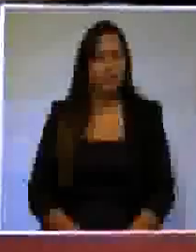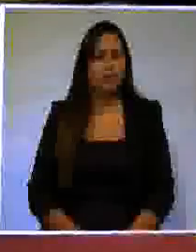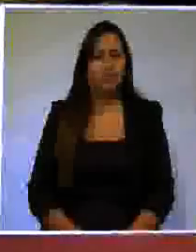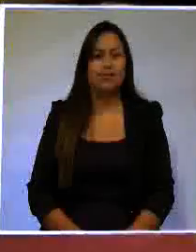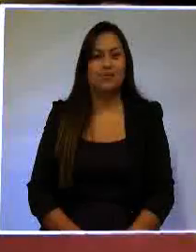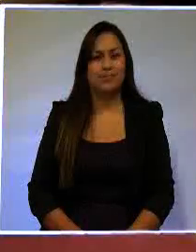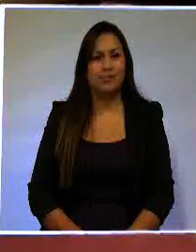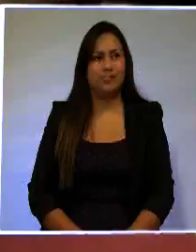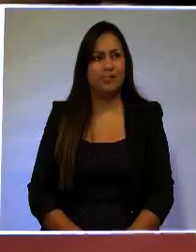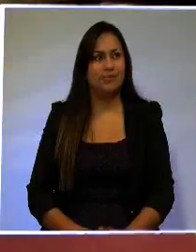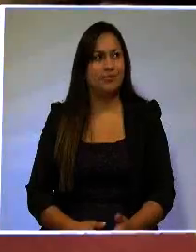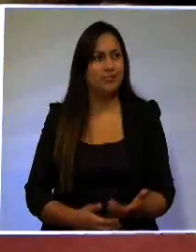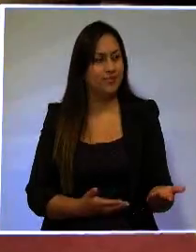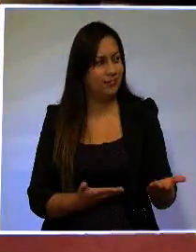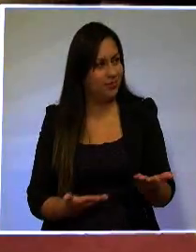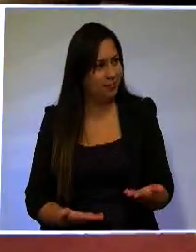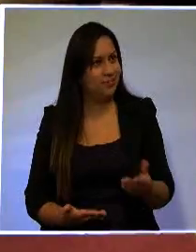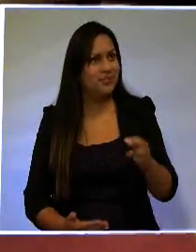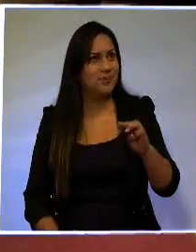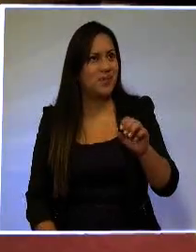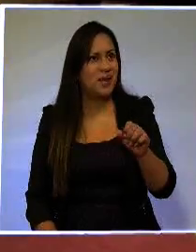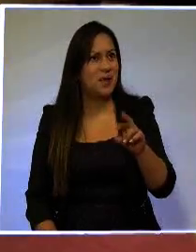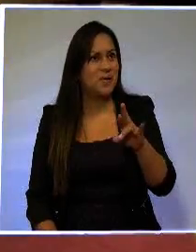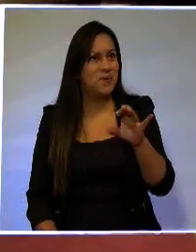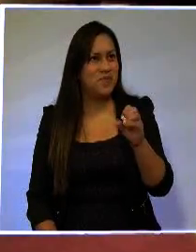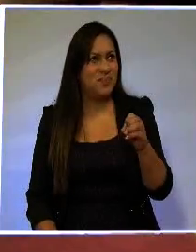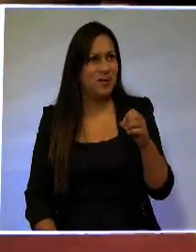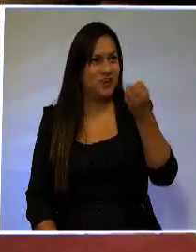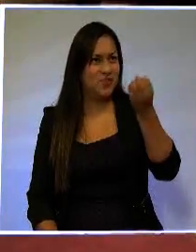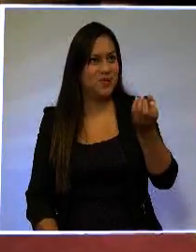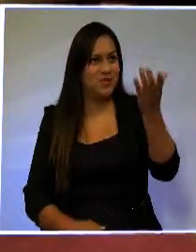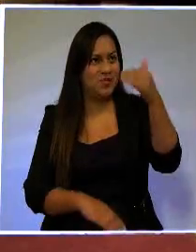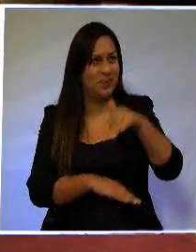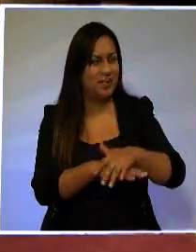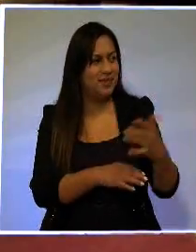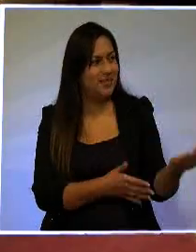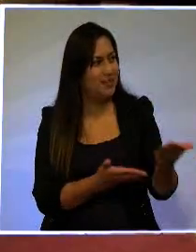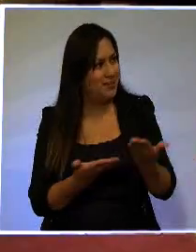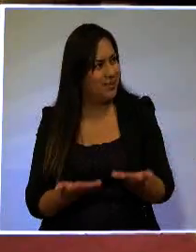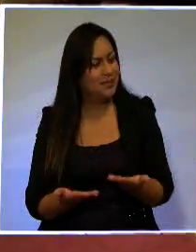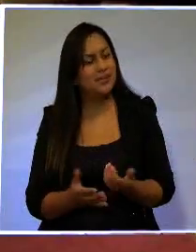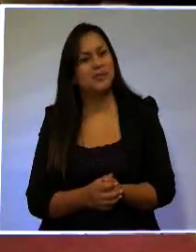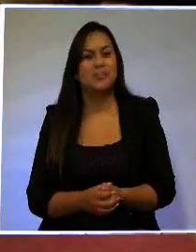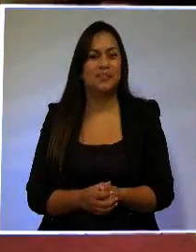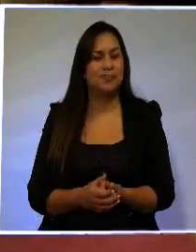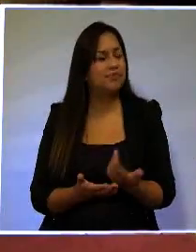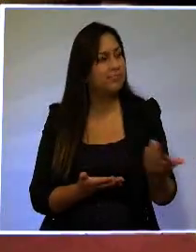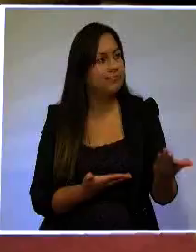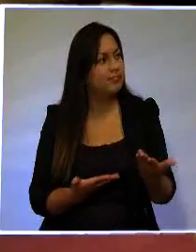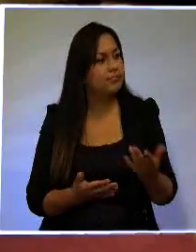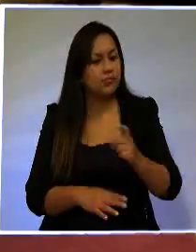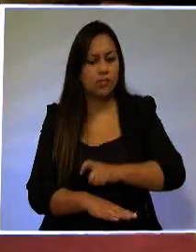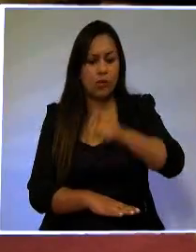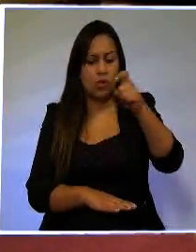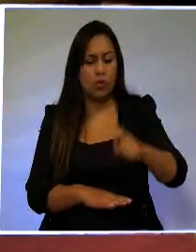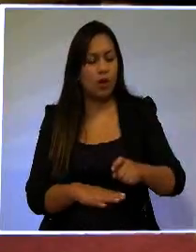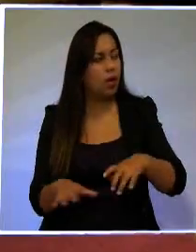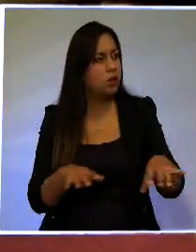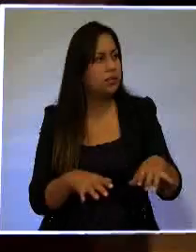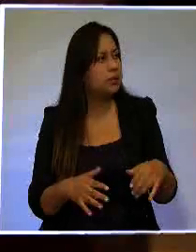Nacional Don Mario buenas tardes Bienvenido a la televisión legislativa cuéntenos por favor Cómo está la actividad del volcán